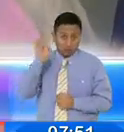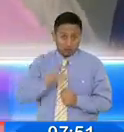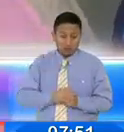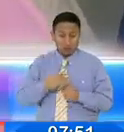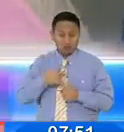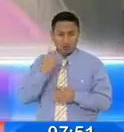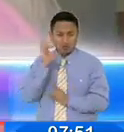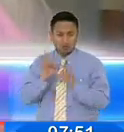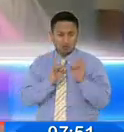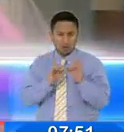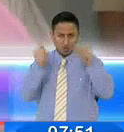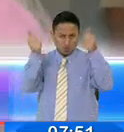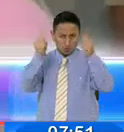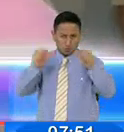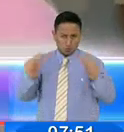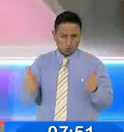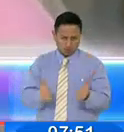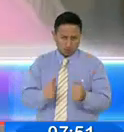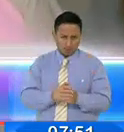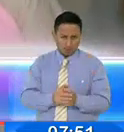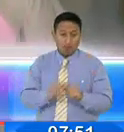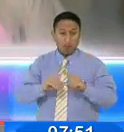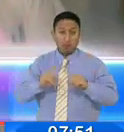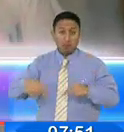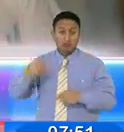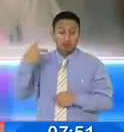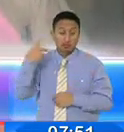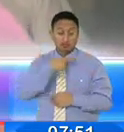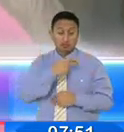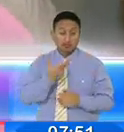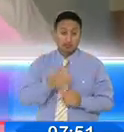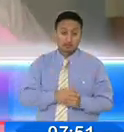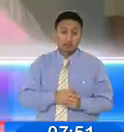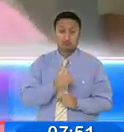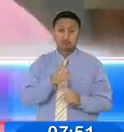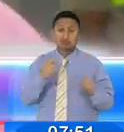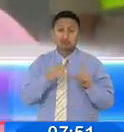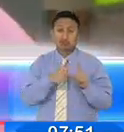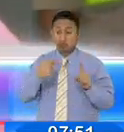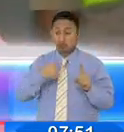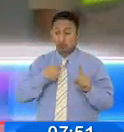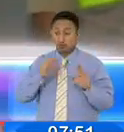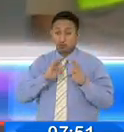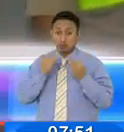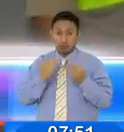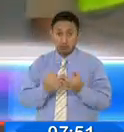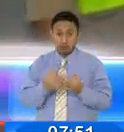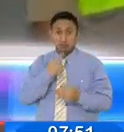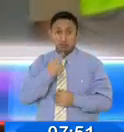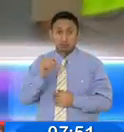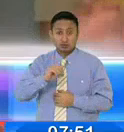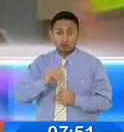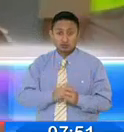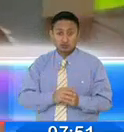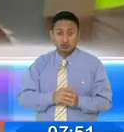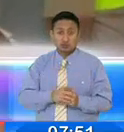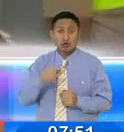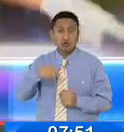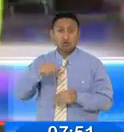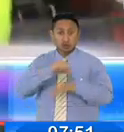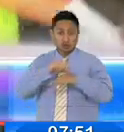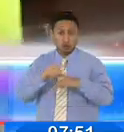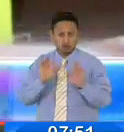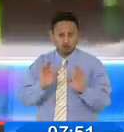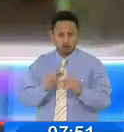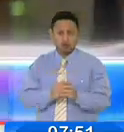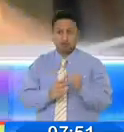perfecta. Pero nos mintieron prácticamente a ella, a mí y a la familia, decir que tenían buenos cirujanos.